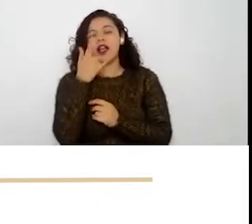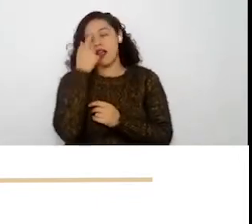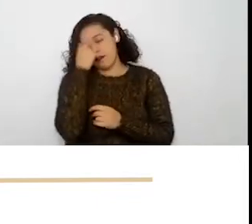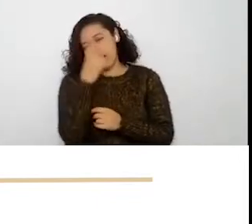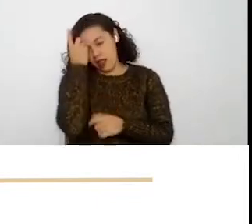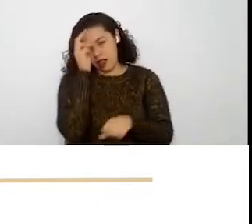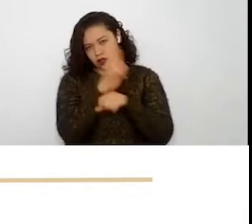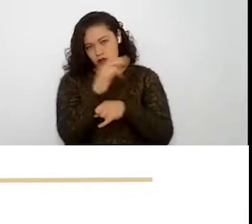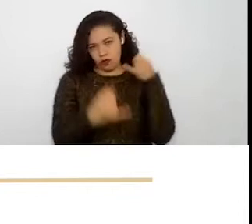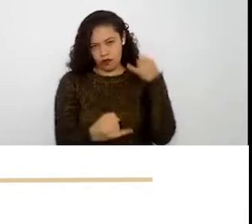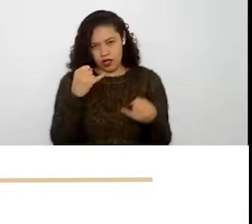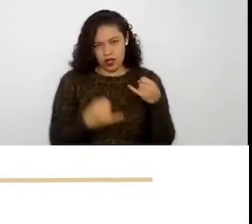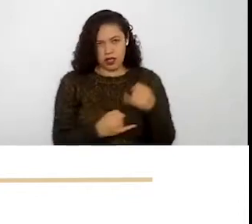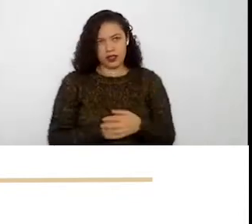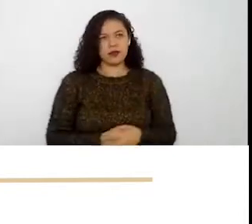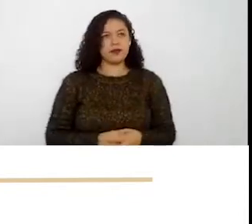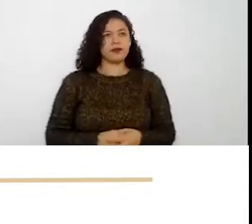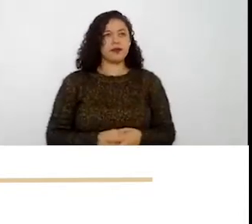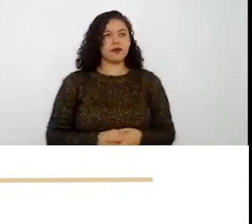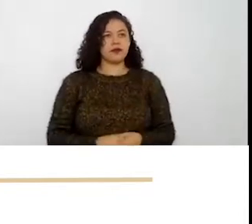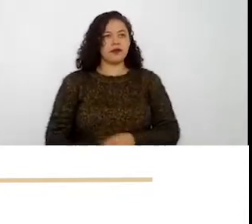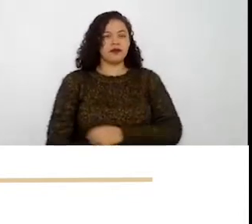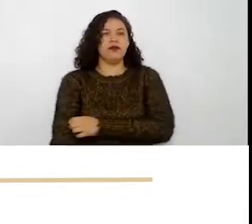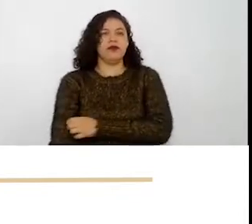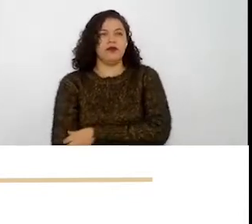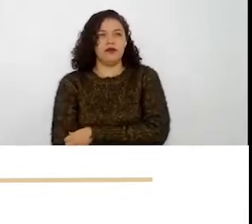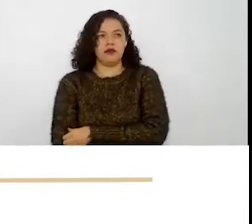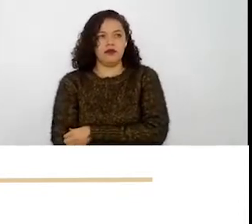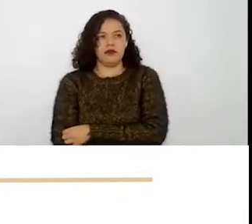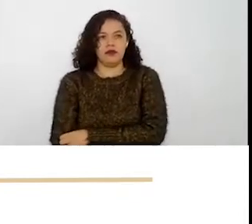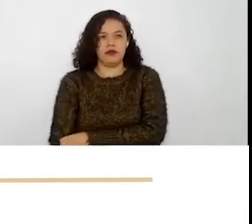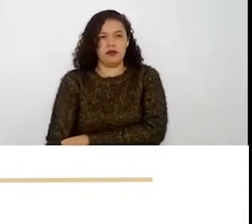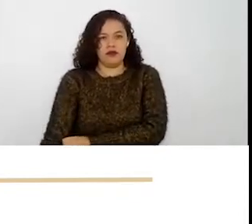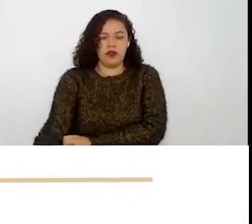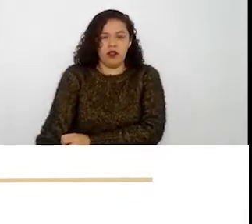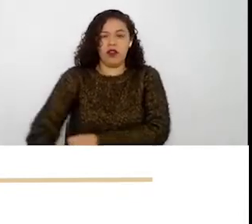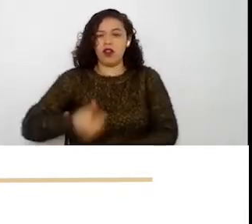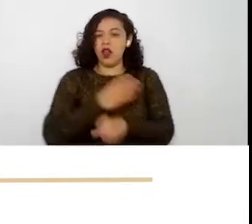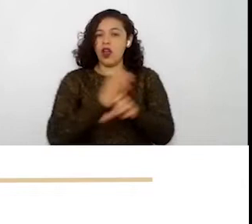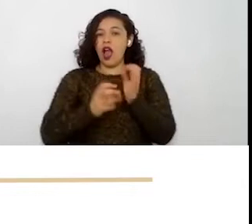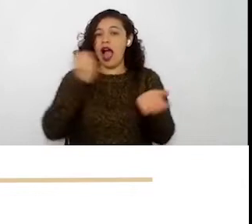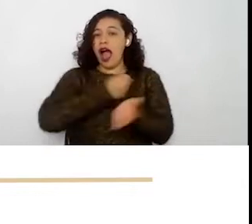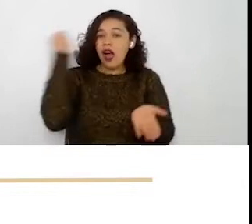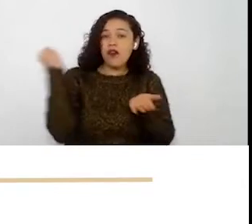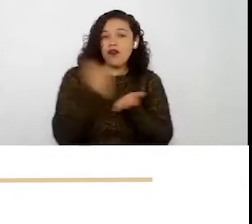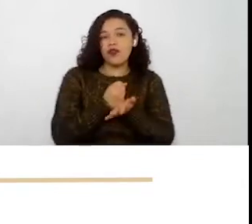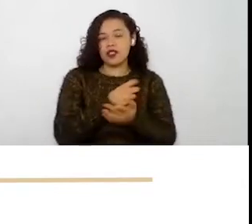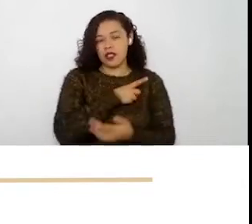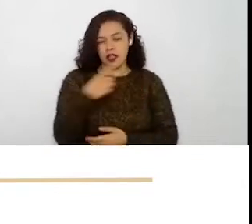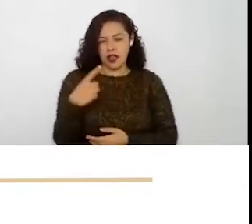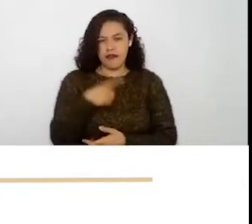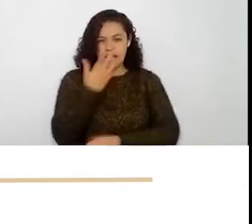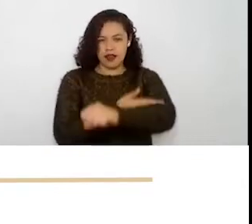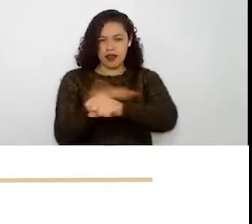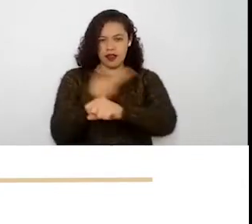otro elemento que es que es así obligado ahora es Sí o sí es que usted debe de tener registrado